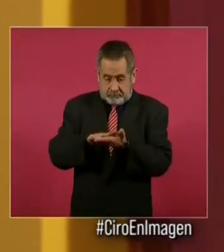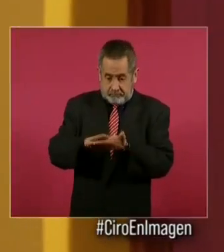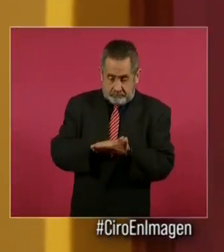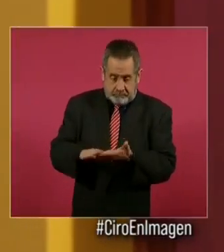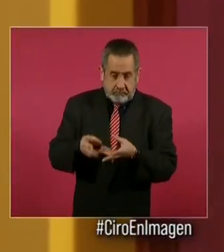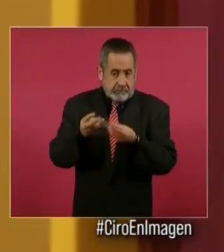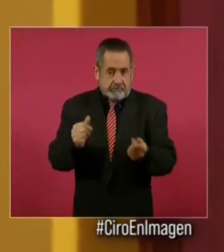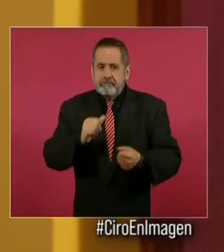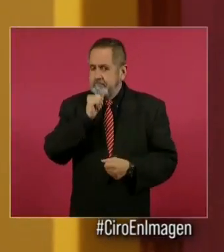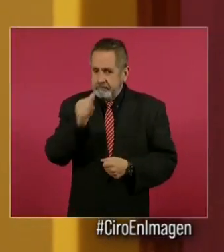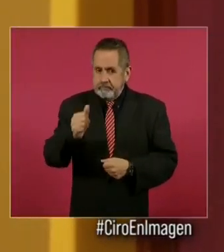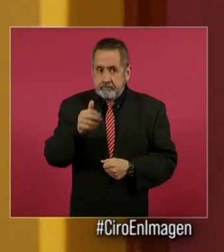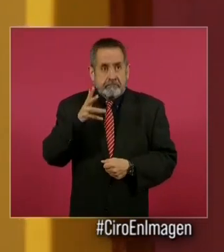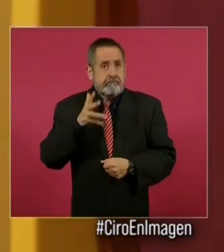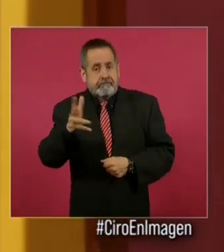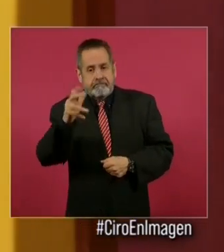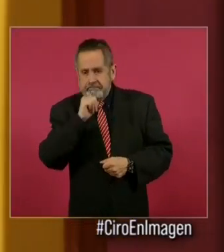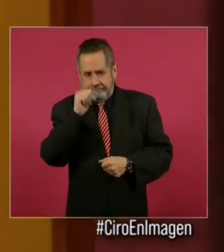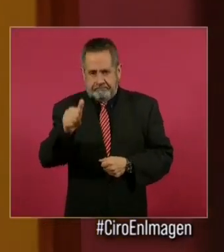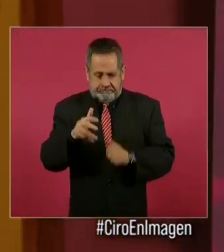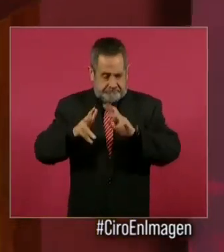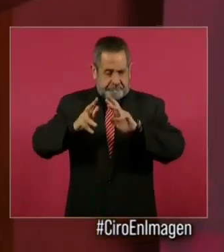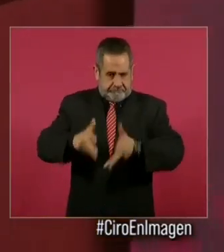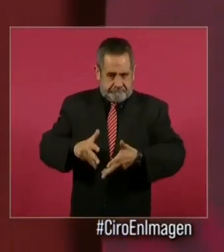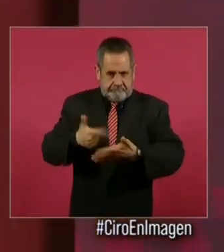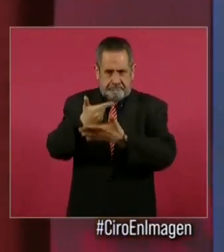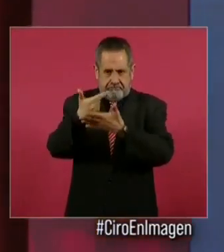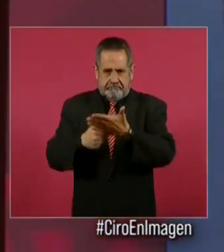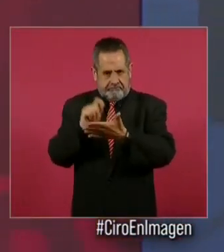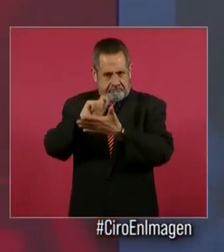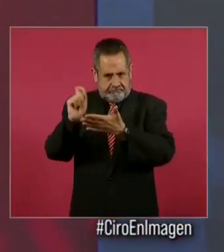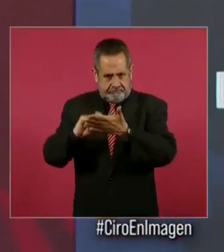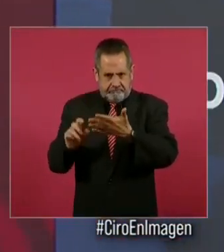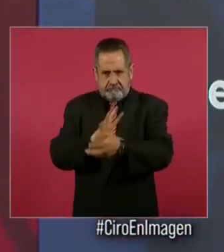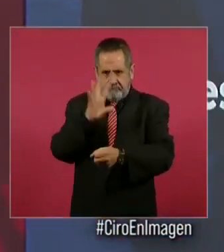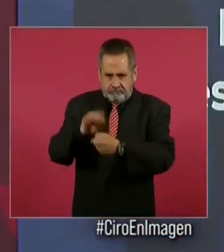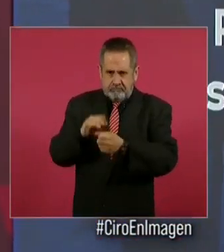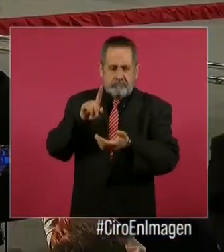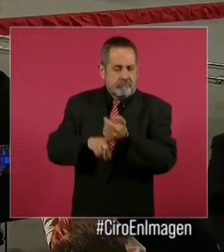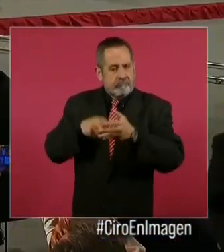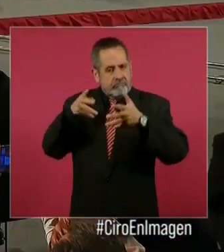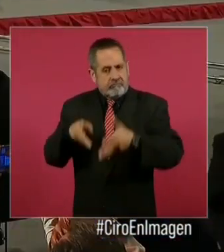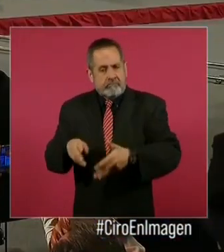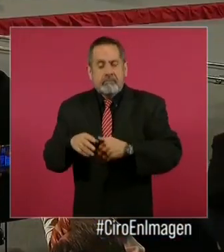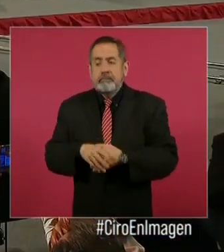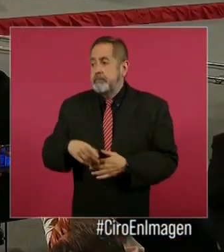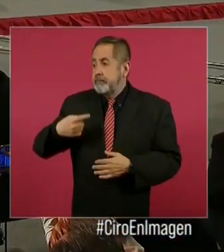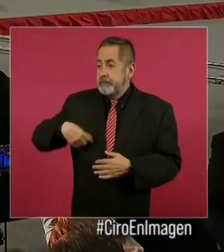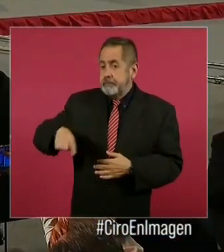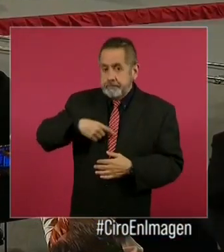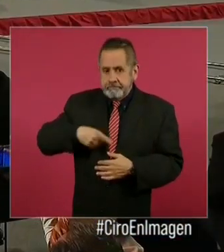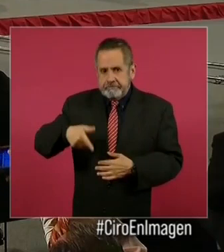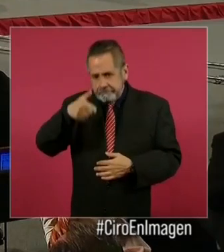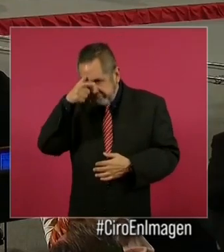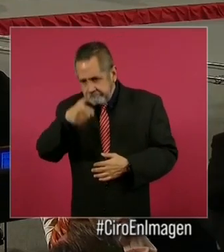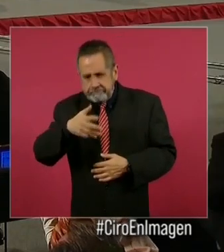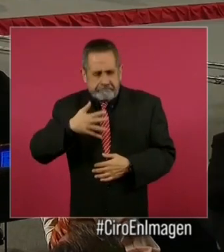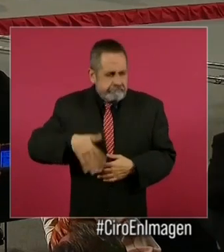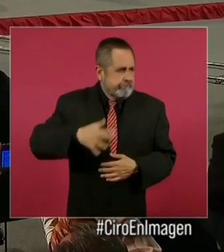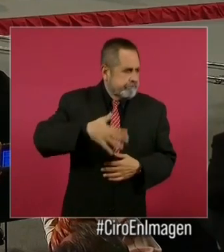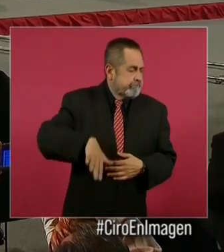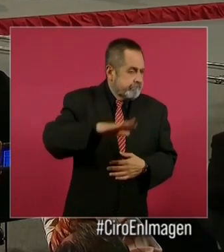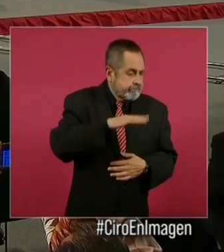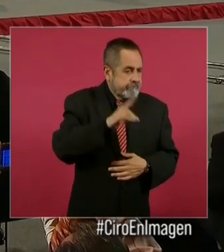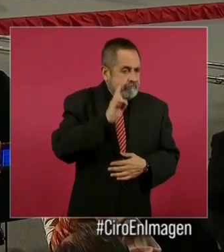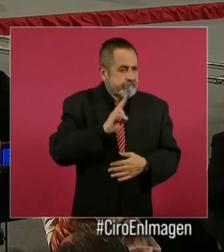ningún registro. Los esfuerzos han estado enfocados en la búsqueda y en la